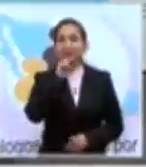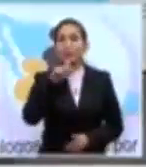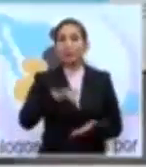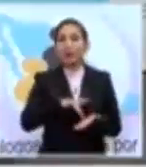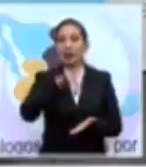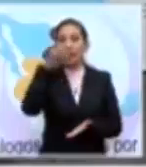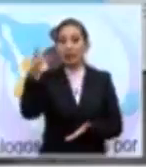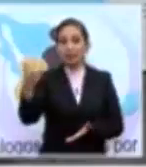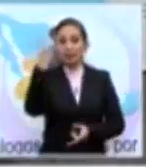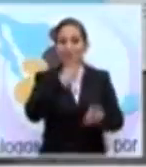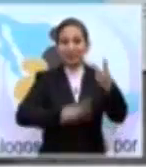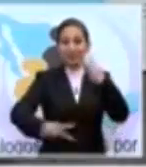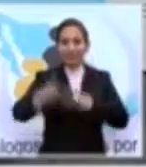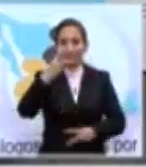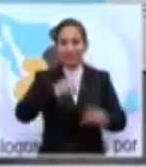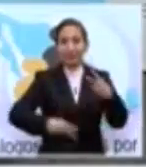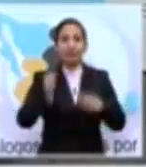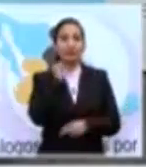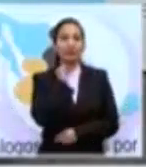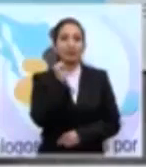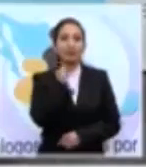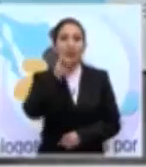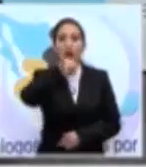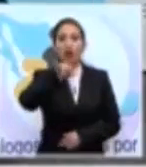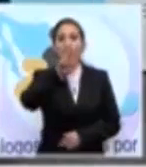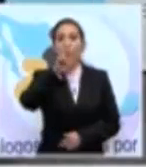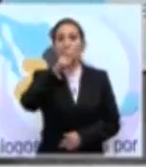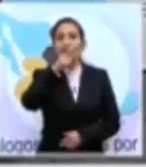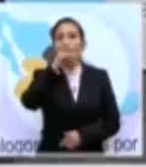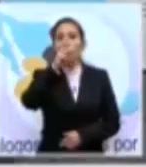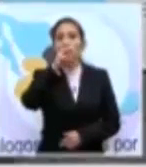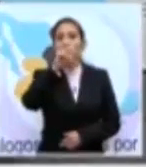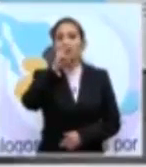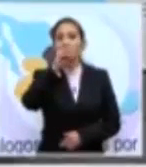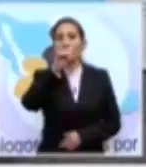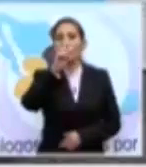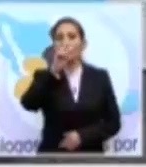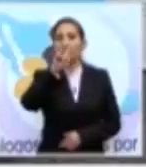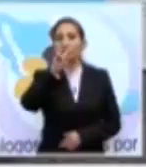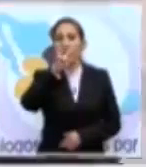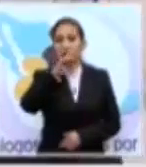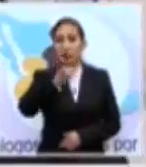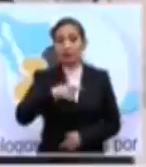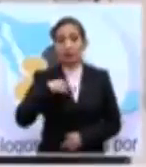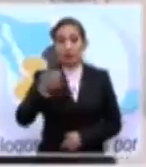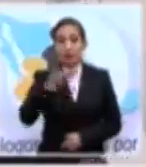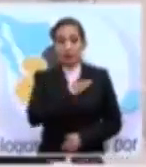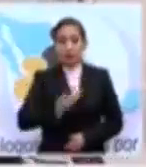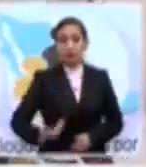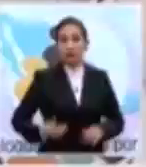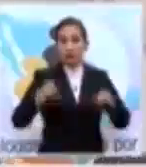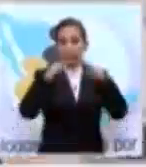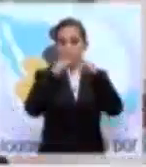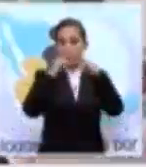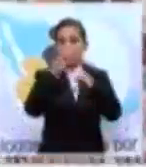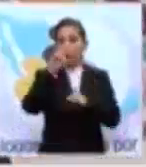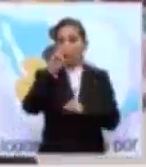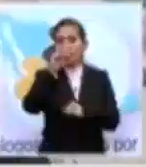Agradecemos igualmente la presencia del senador Jorge Luis Preciado Rodríguez, presidente del Instituto Belisario